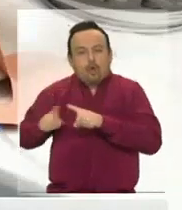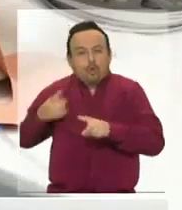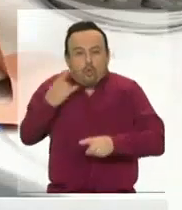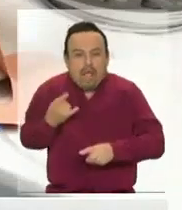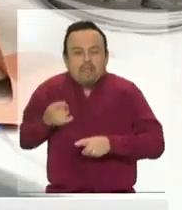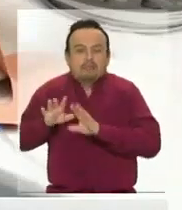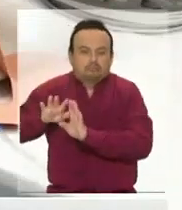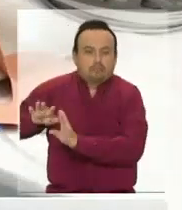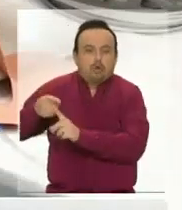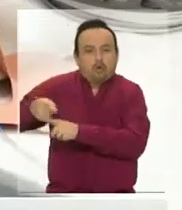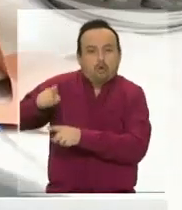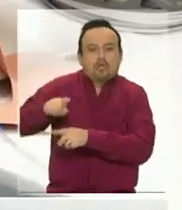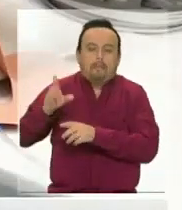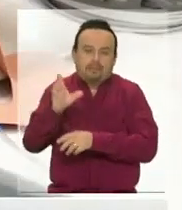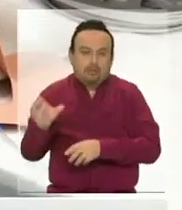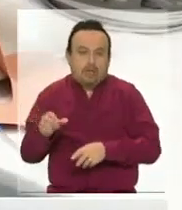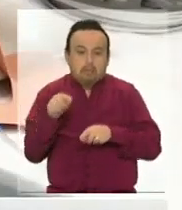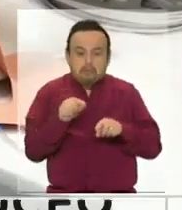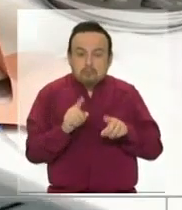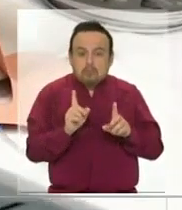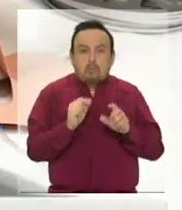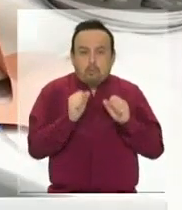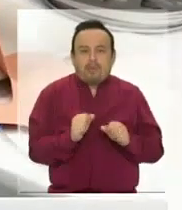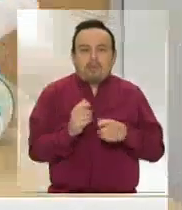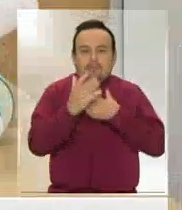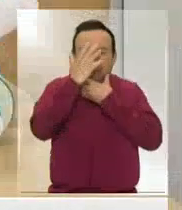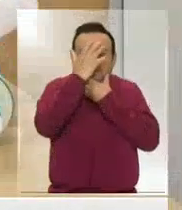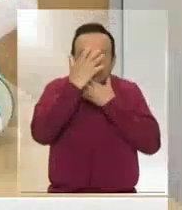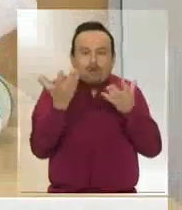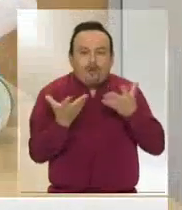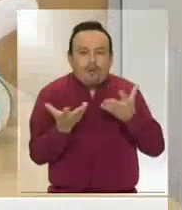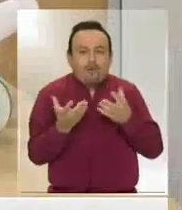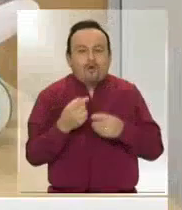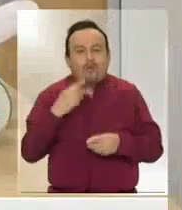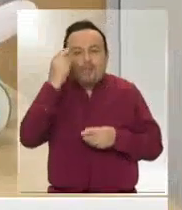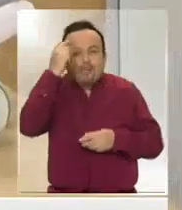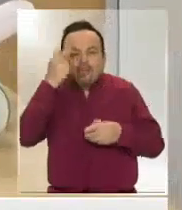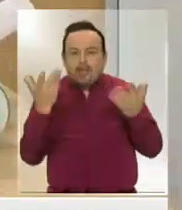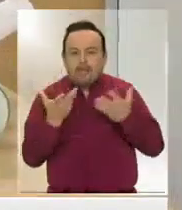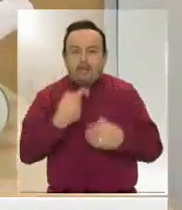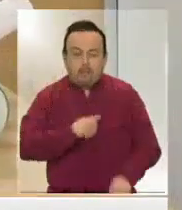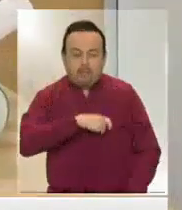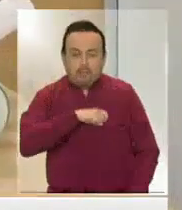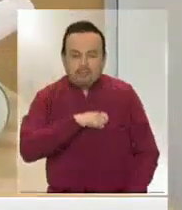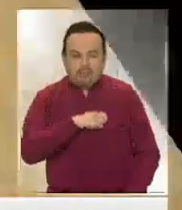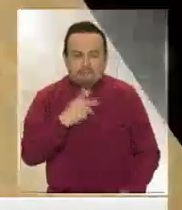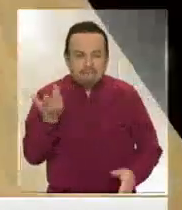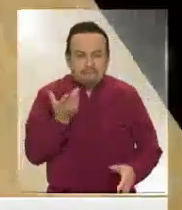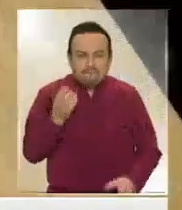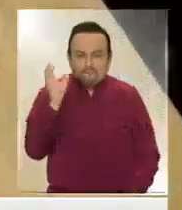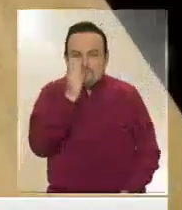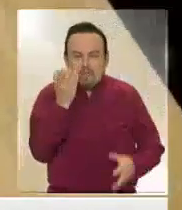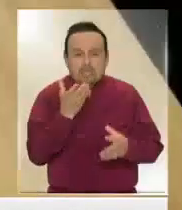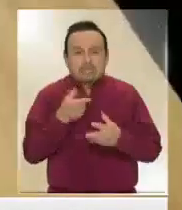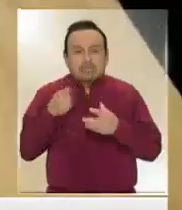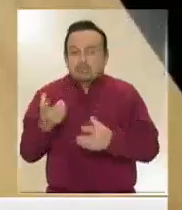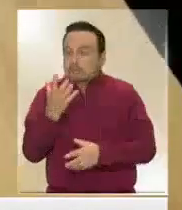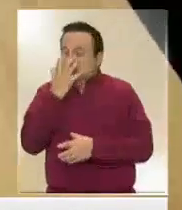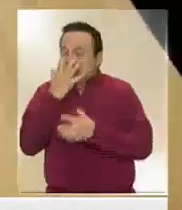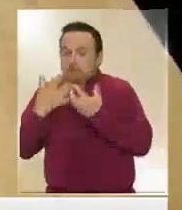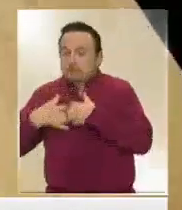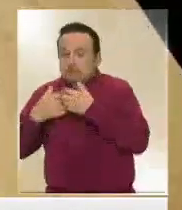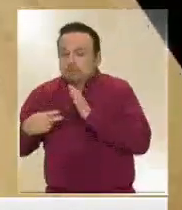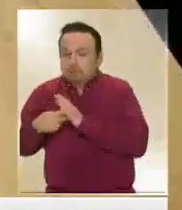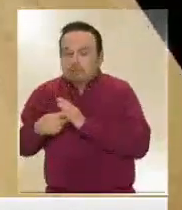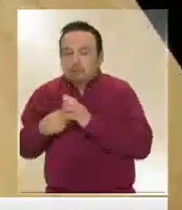país que ha innovado en la producción de instrumentos para asistir la respiración en los pacientes es España. Para disminuir el déficit de ventiladores